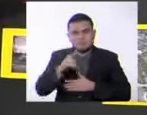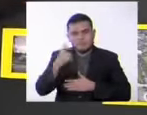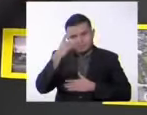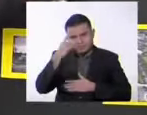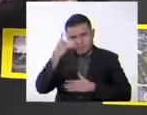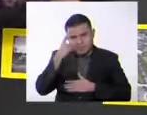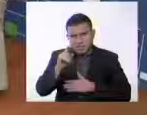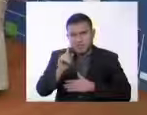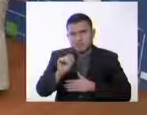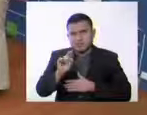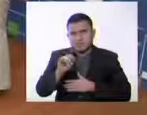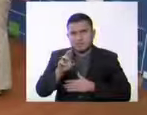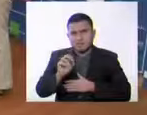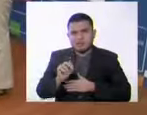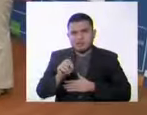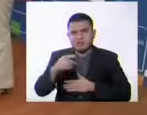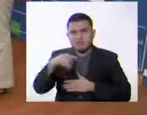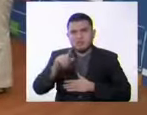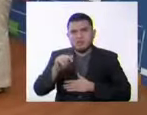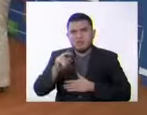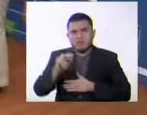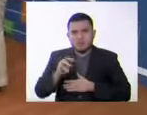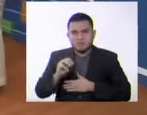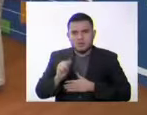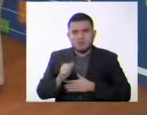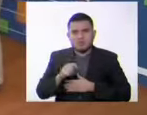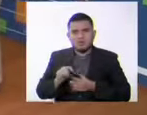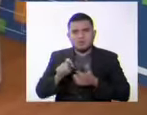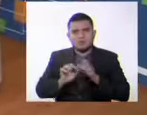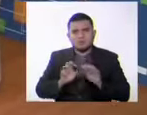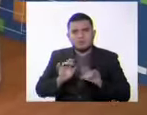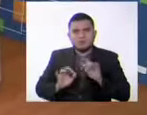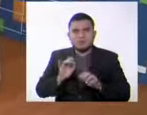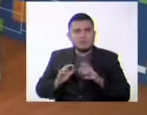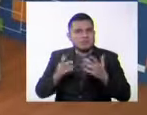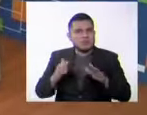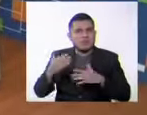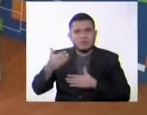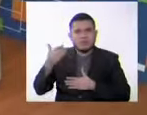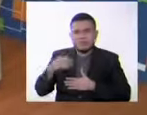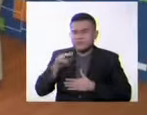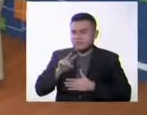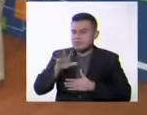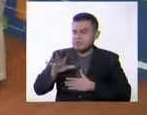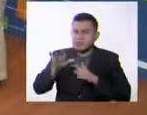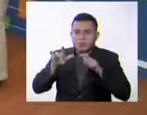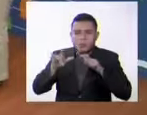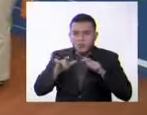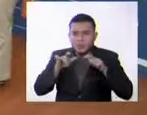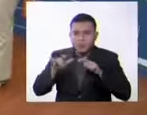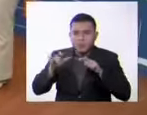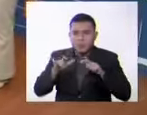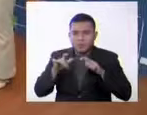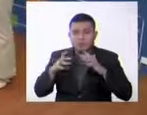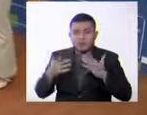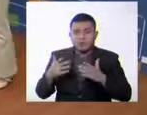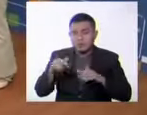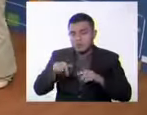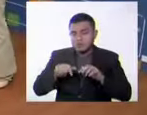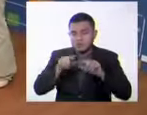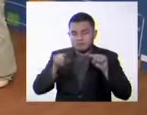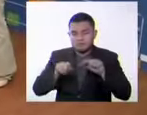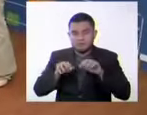la pluma, la máquina de escribir hace quizá unos, ¿qué?, 25 años, y la computadora, que es lo más